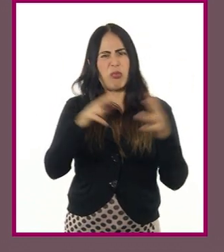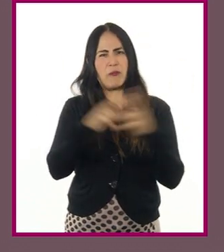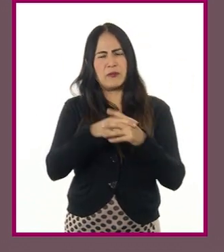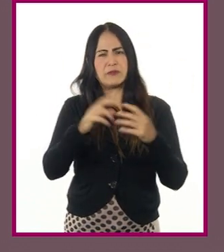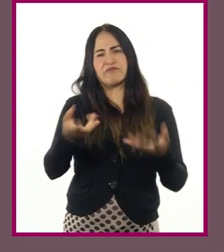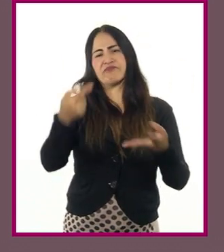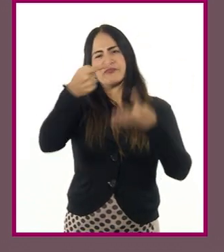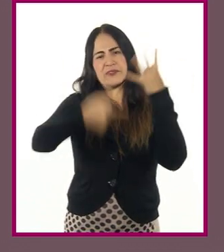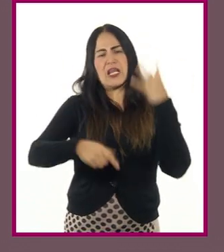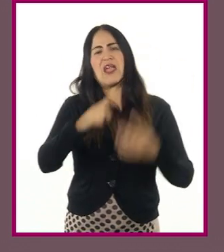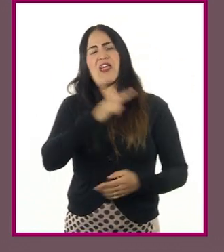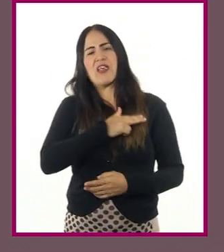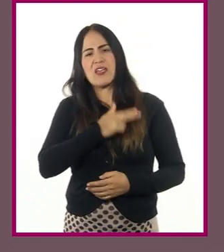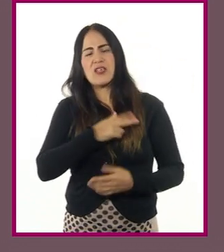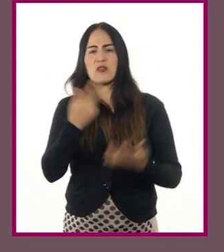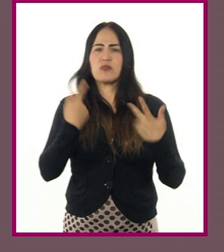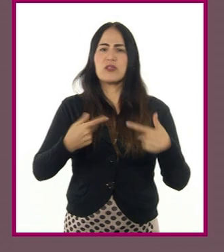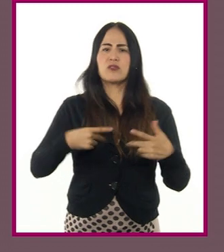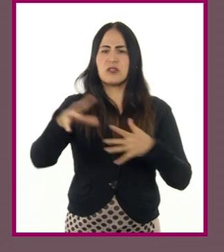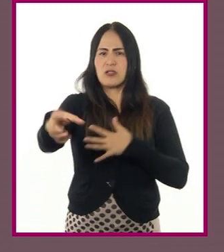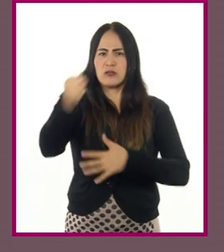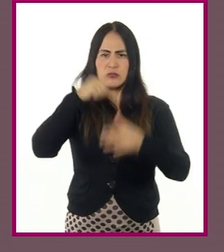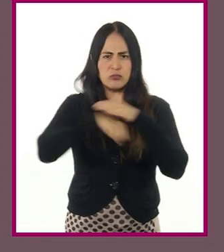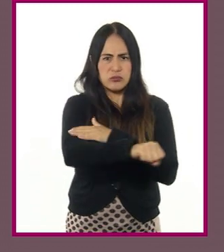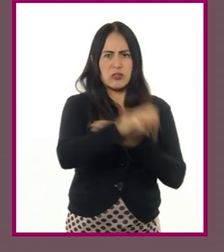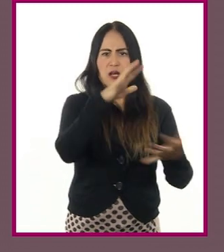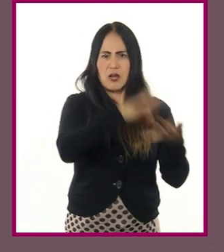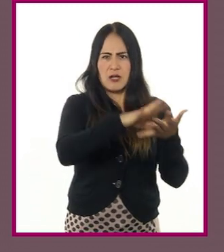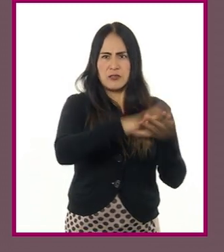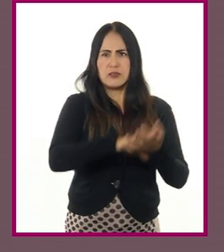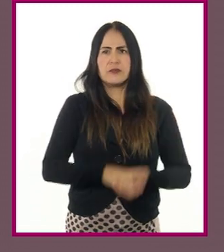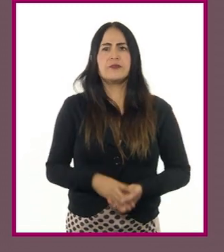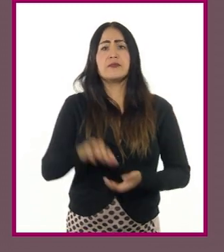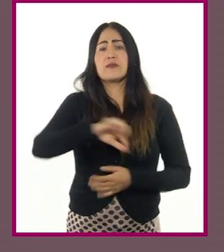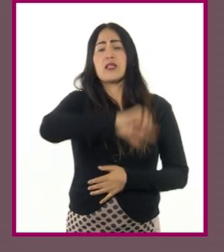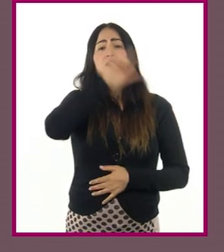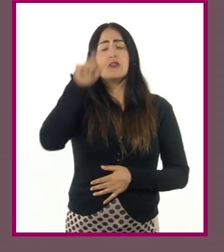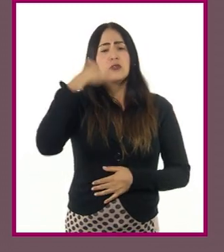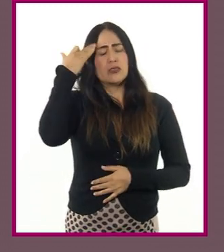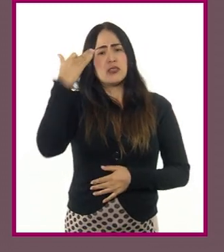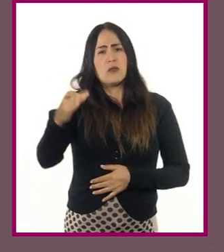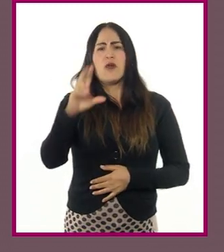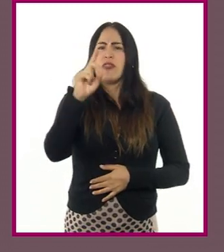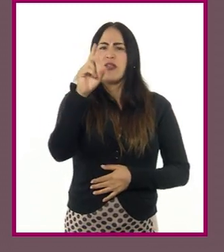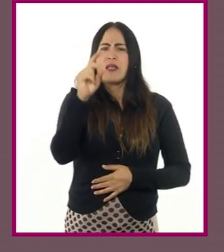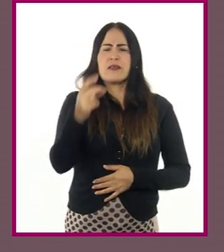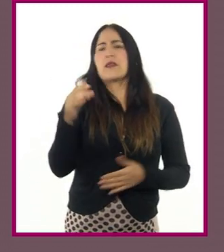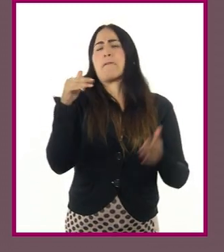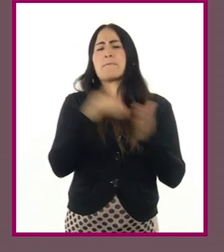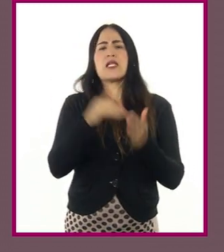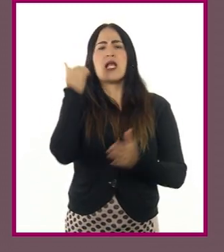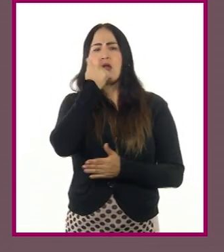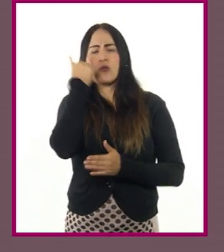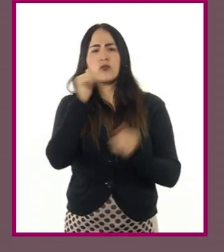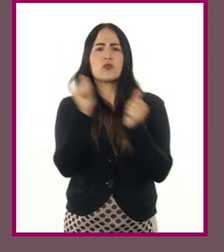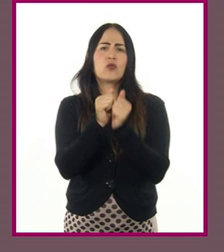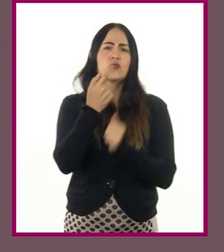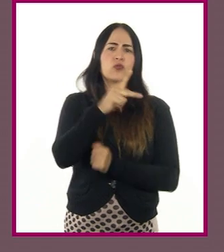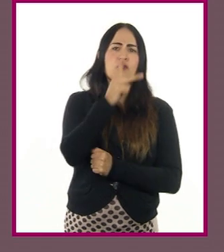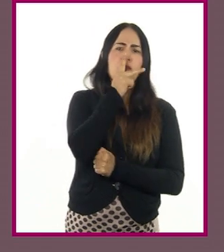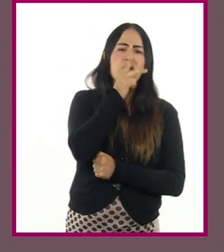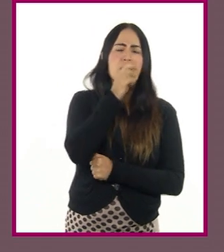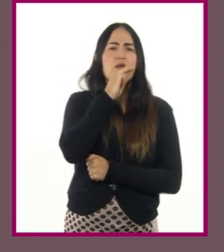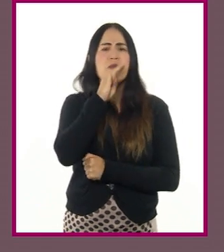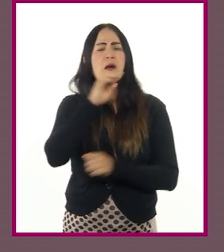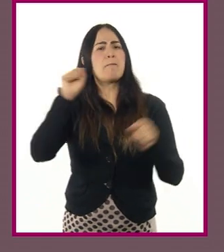saldo heridos y detenidos. Días después, con el apoyo de unos 30,000 alumnos y padres de familia, se